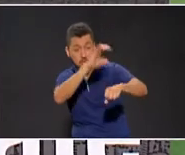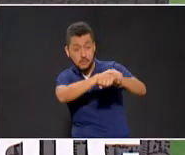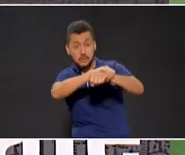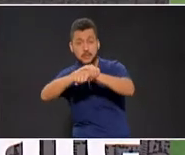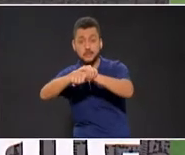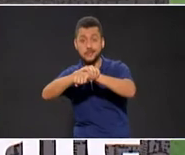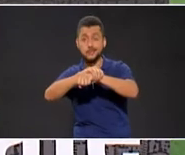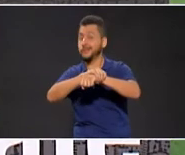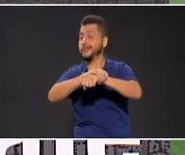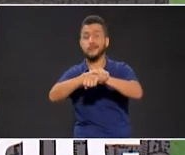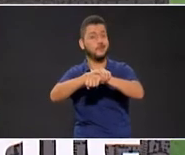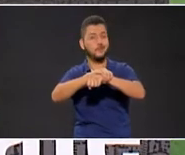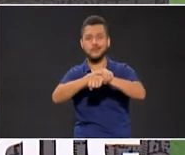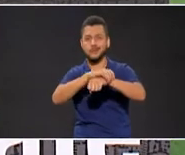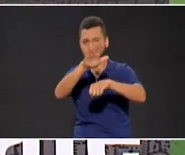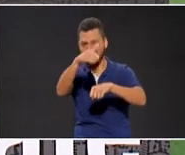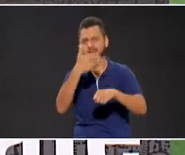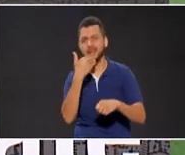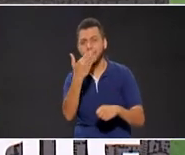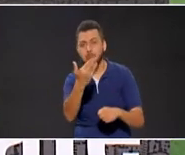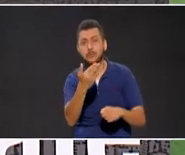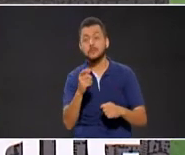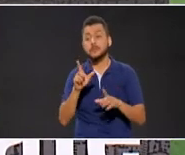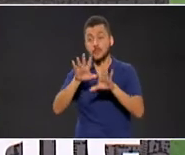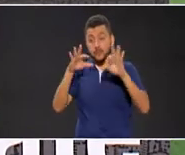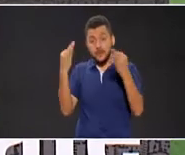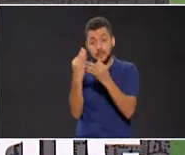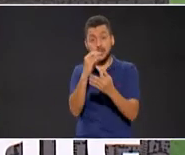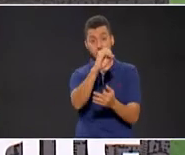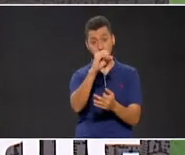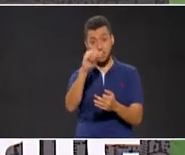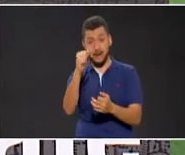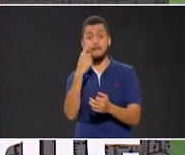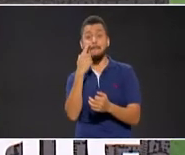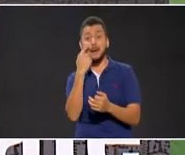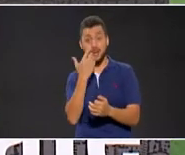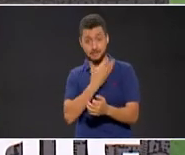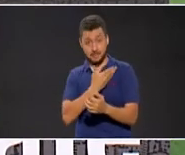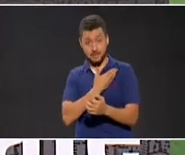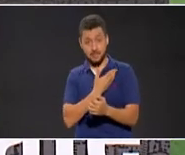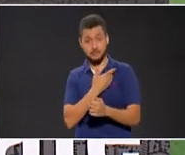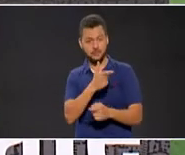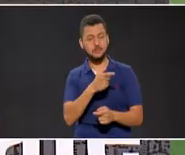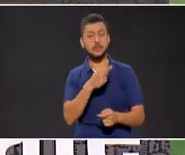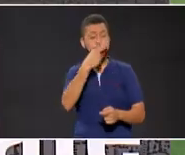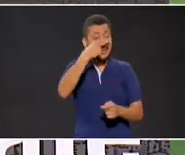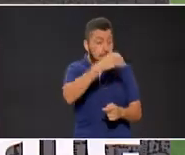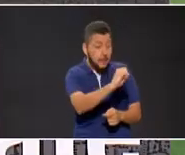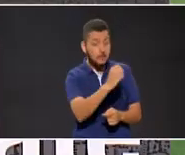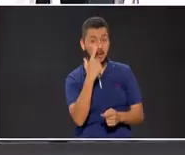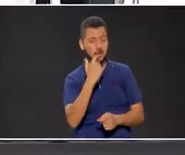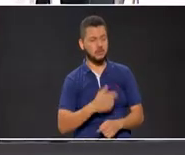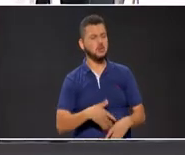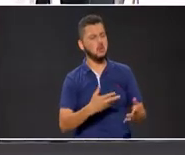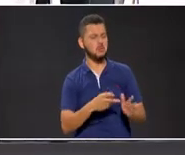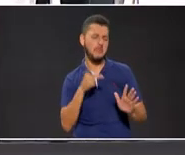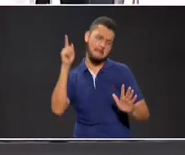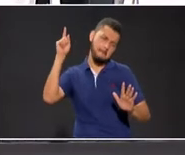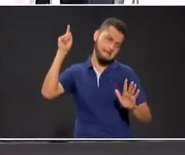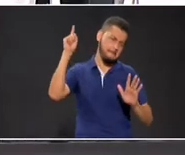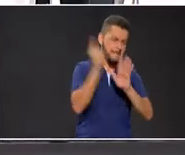de violencia generada por sus propios padres y entonces qué hacer por ejemplo con el pse y pnv ante la constitución